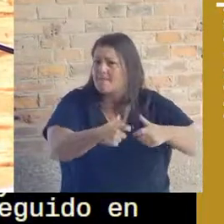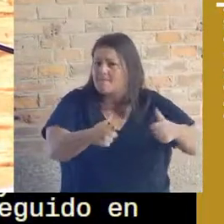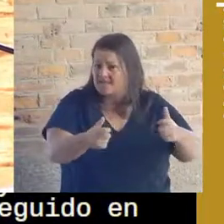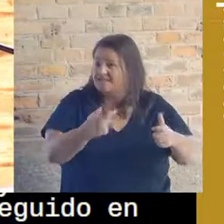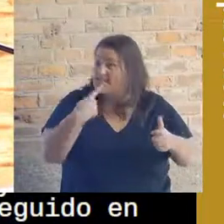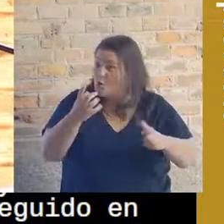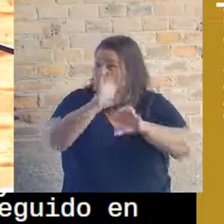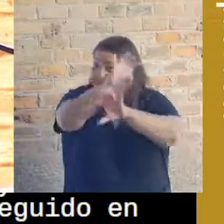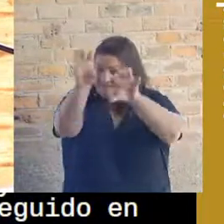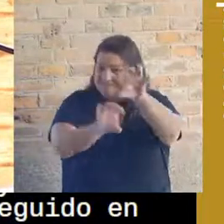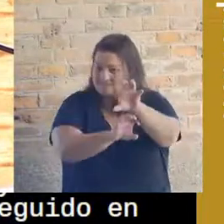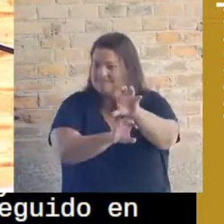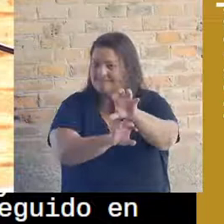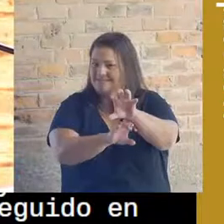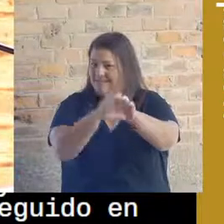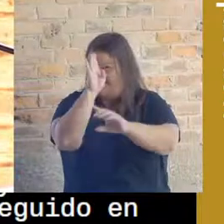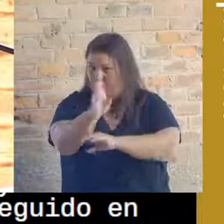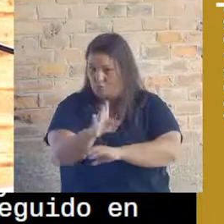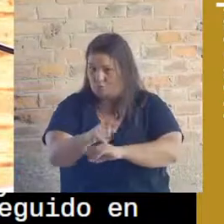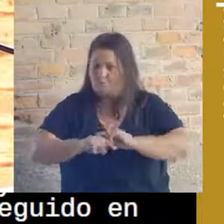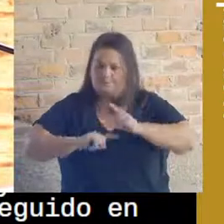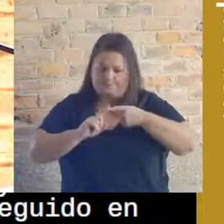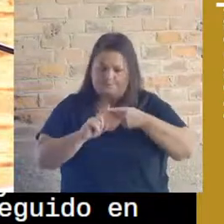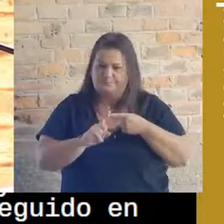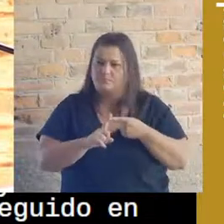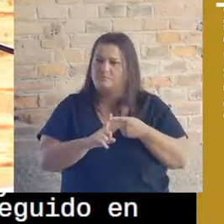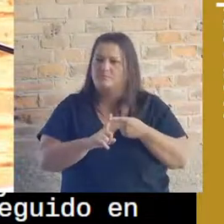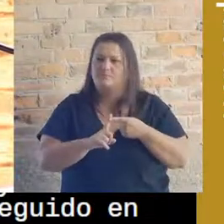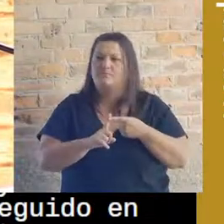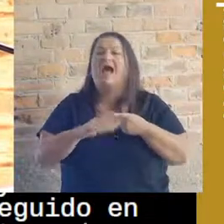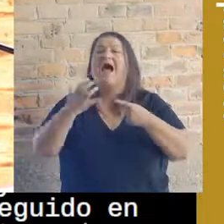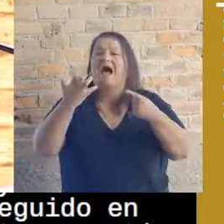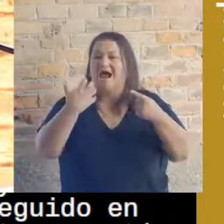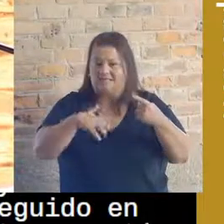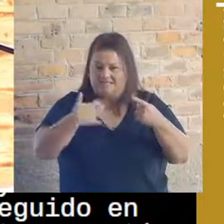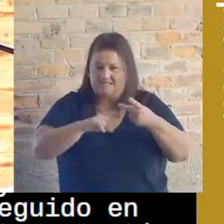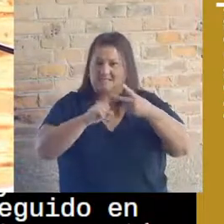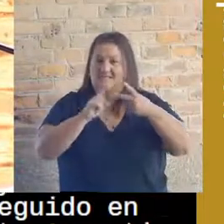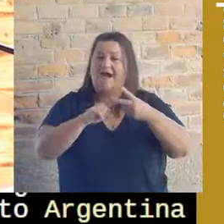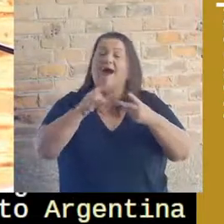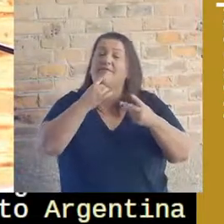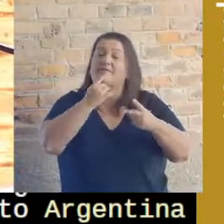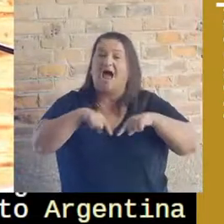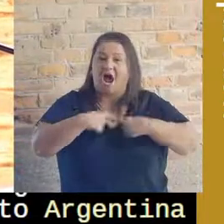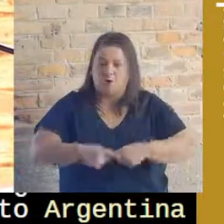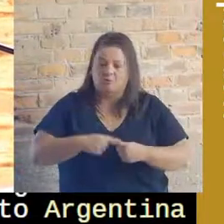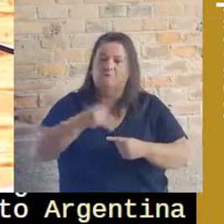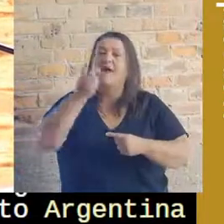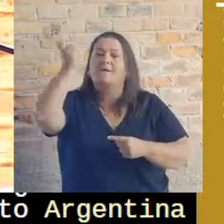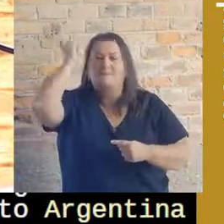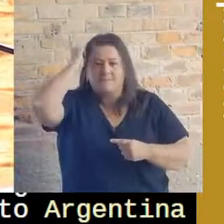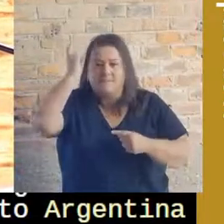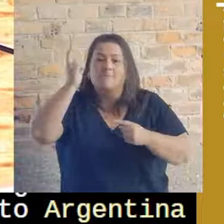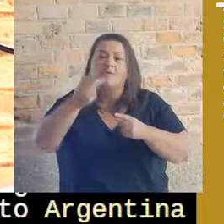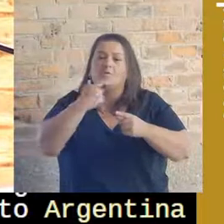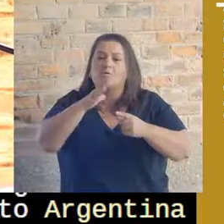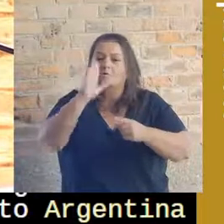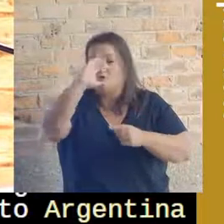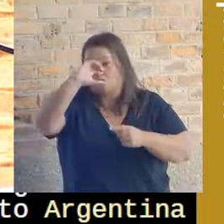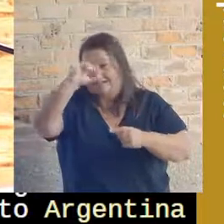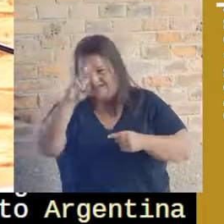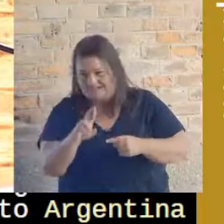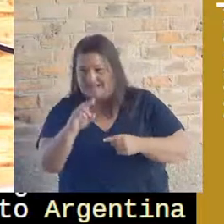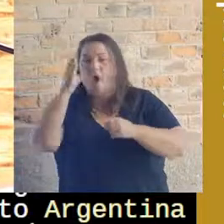digo los países que lo han seguido en directo Argentina Austria Bélgica Bolivia Chile Colombia Costa